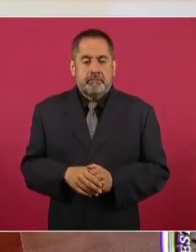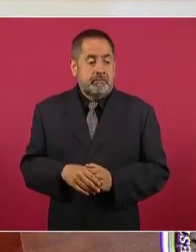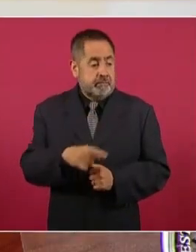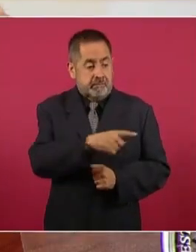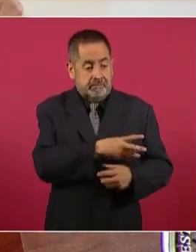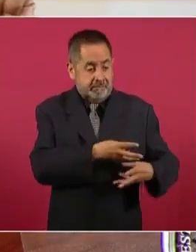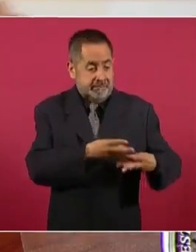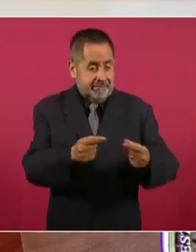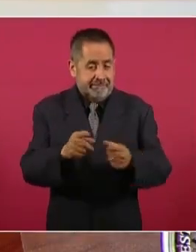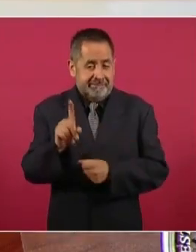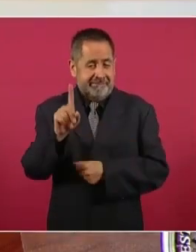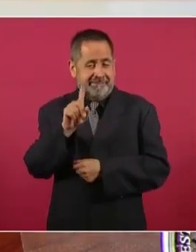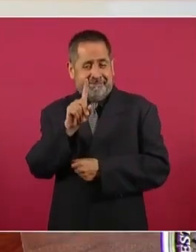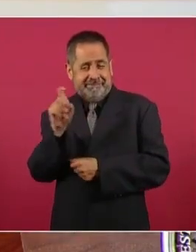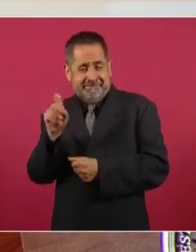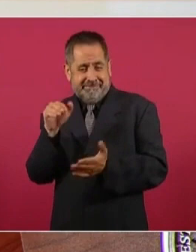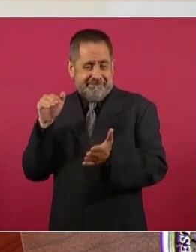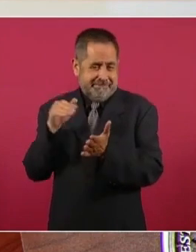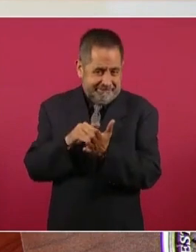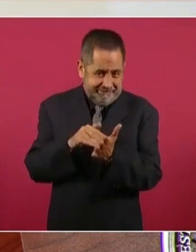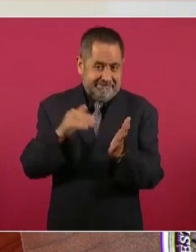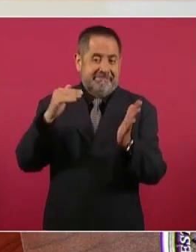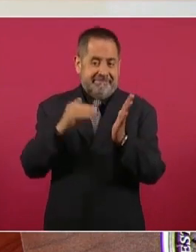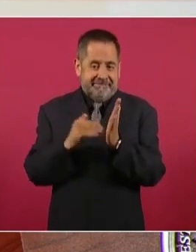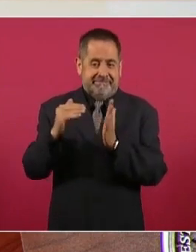gastaban 100,000 millones de pesos.